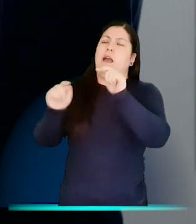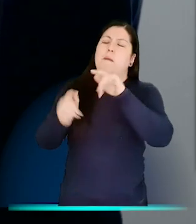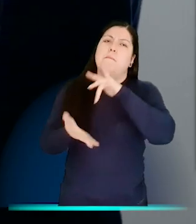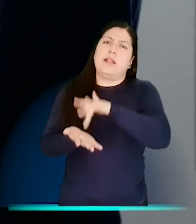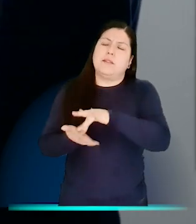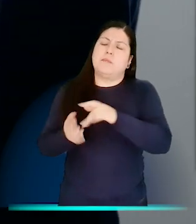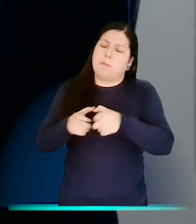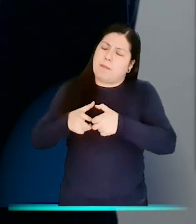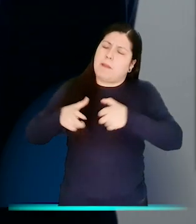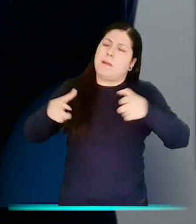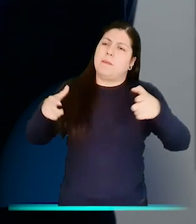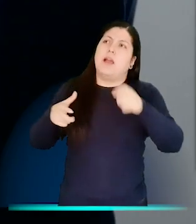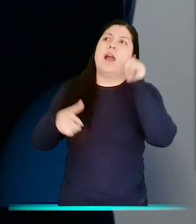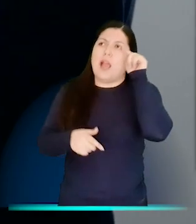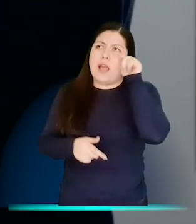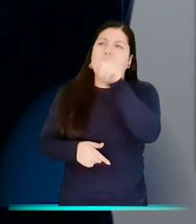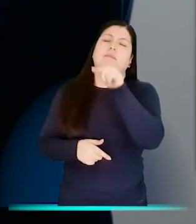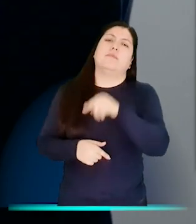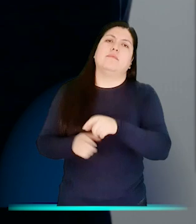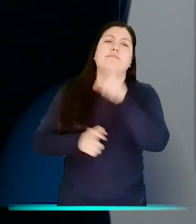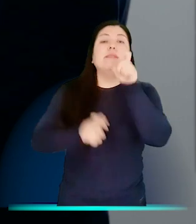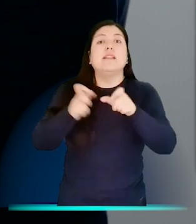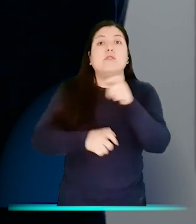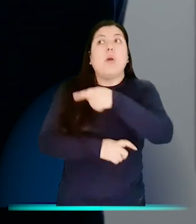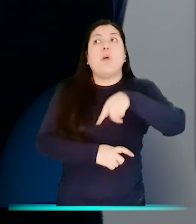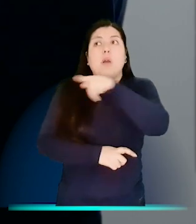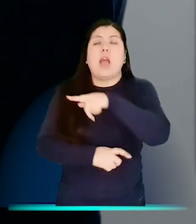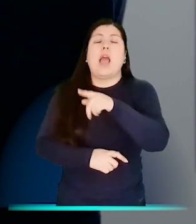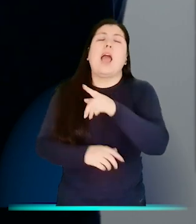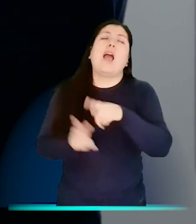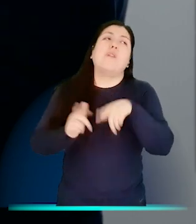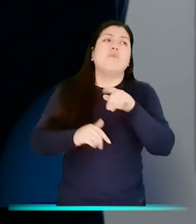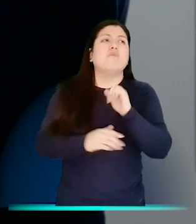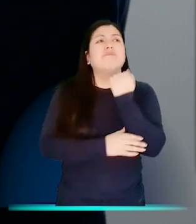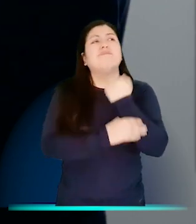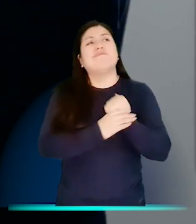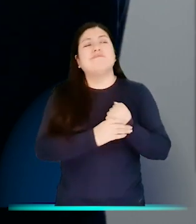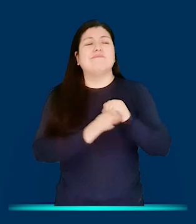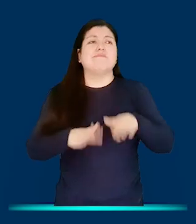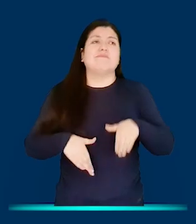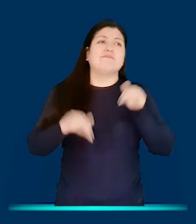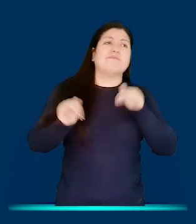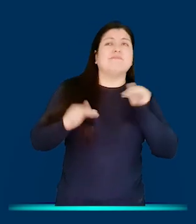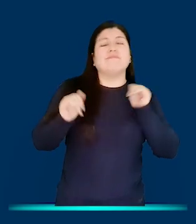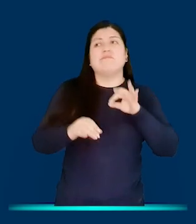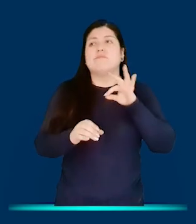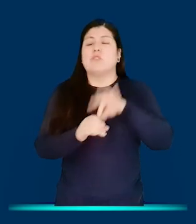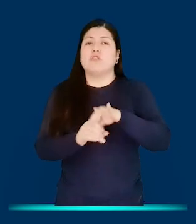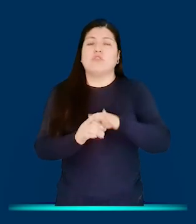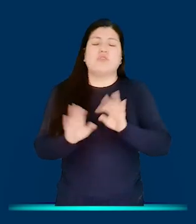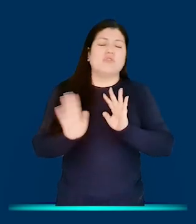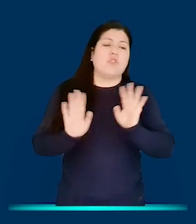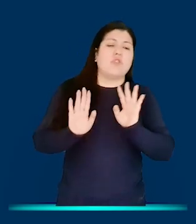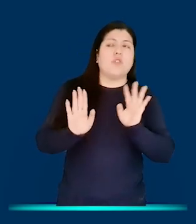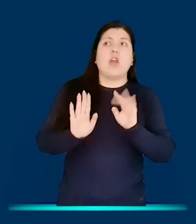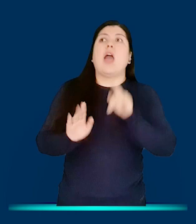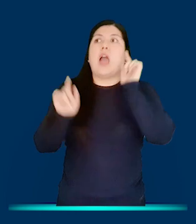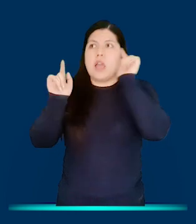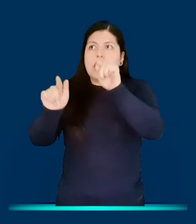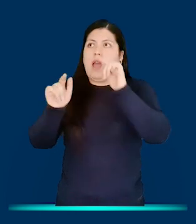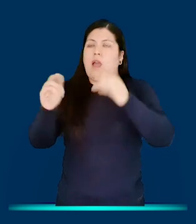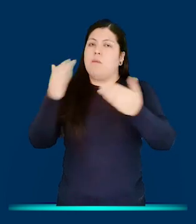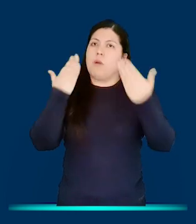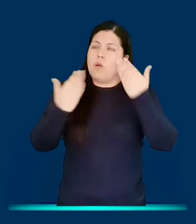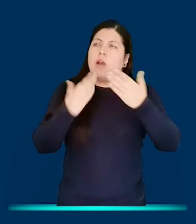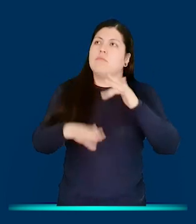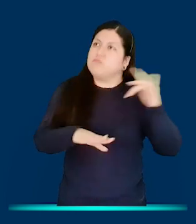las zonas rurales y digamos, aumentar la participación de las personas que donde hay un déficit de